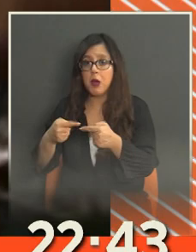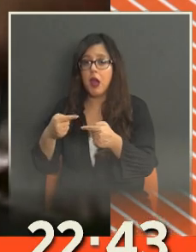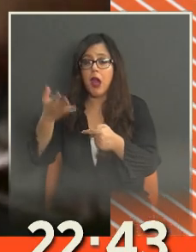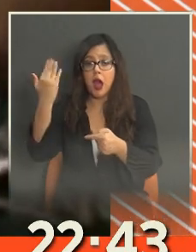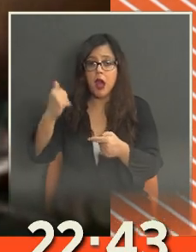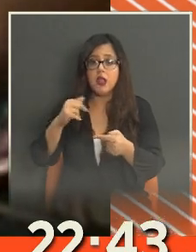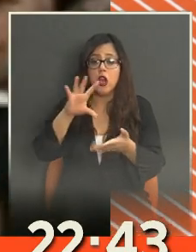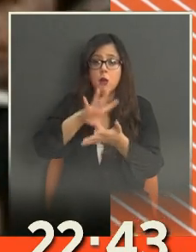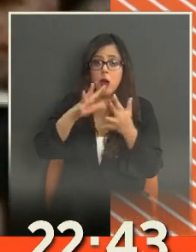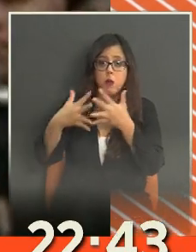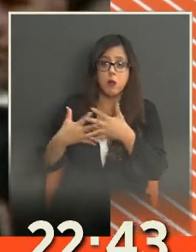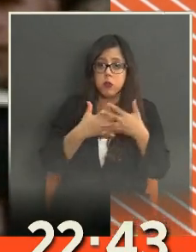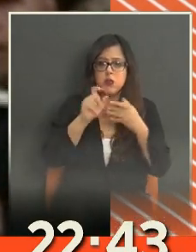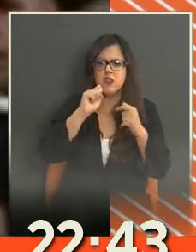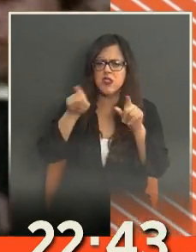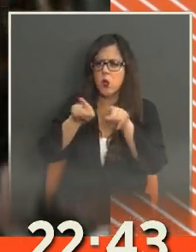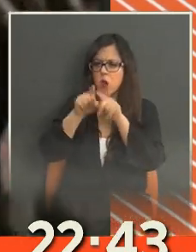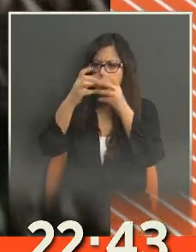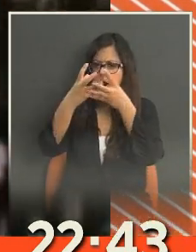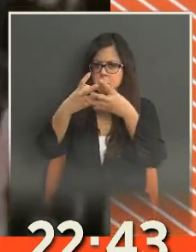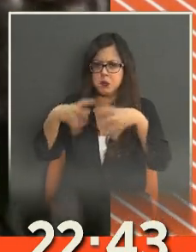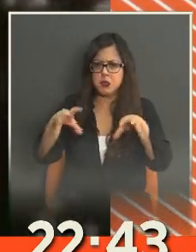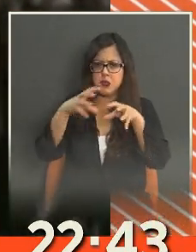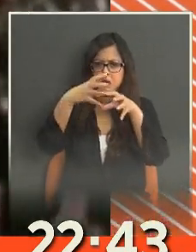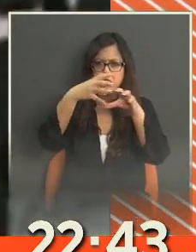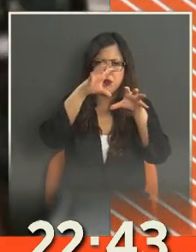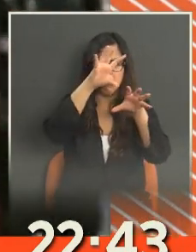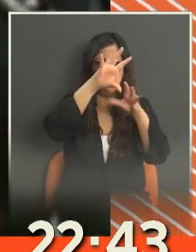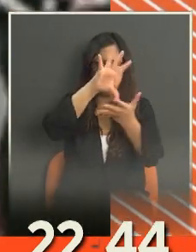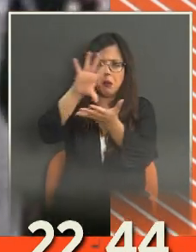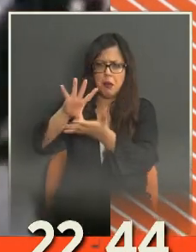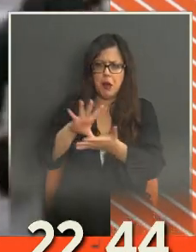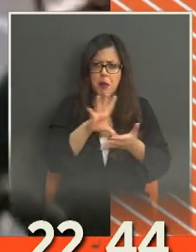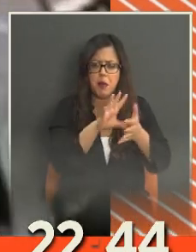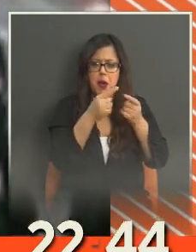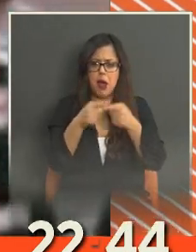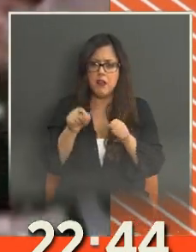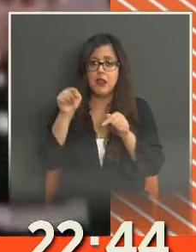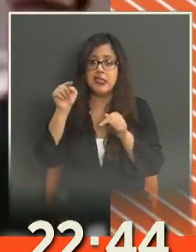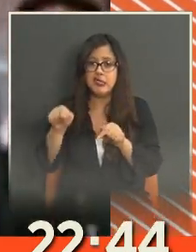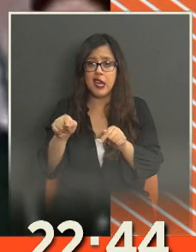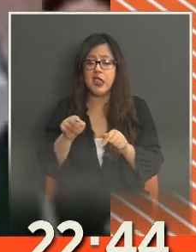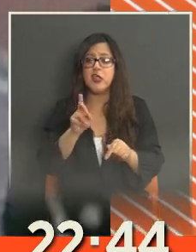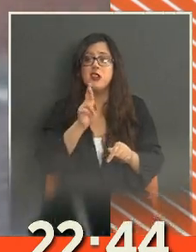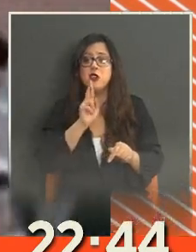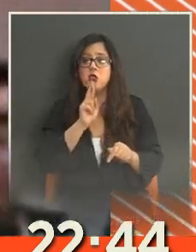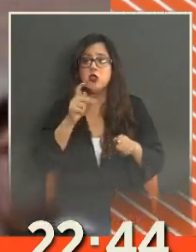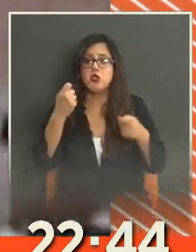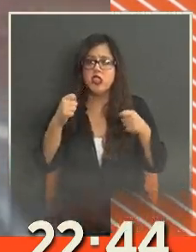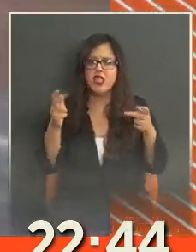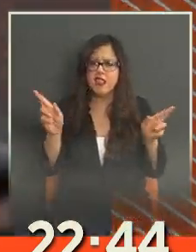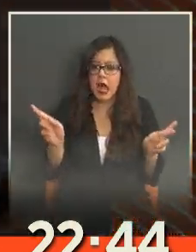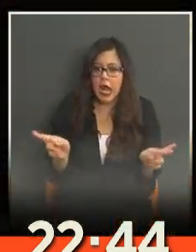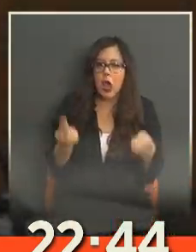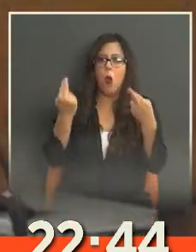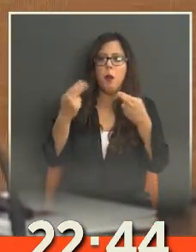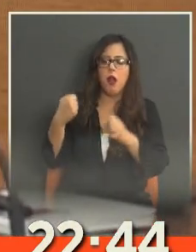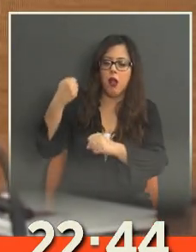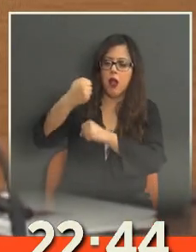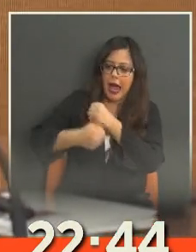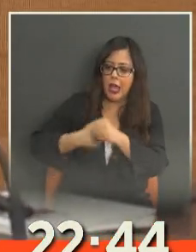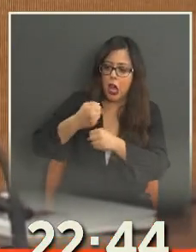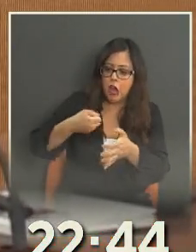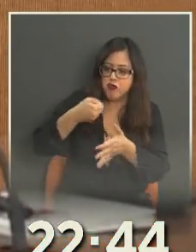reducida en su poderío y dividida en una veintena de repúblicas escenario que rusia ha intentado revertir durante años del